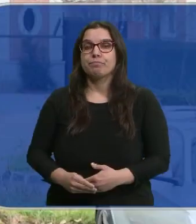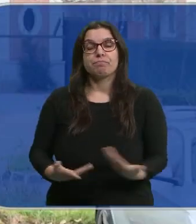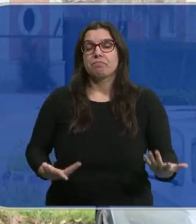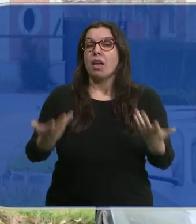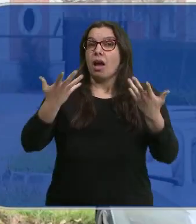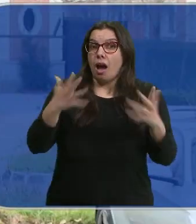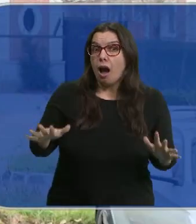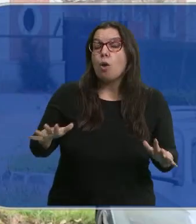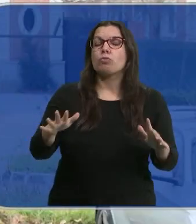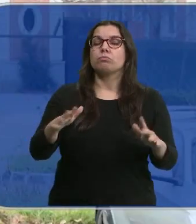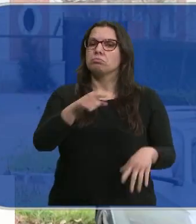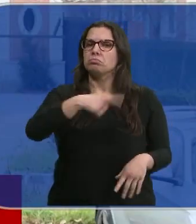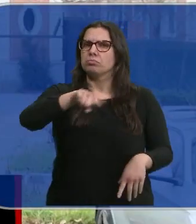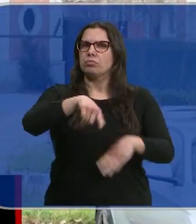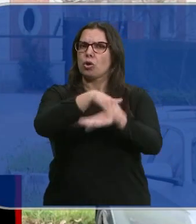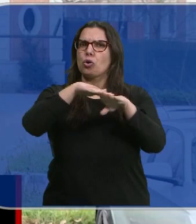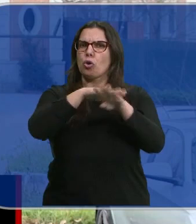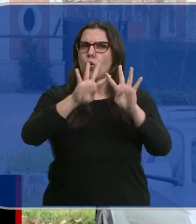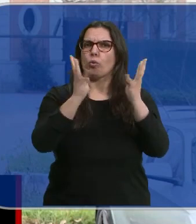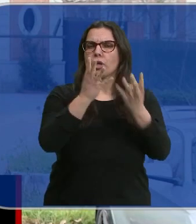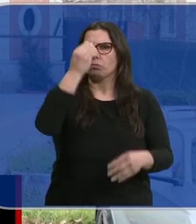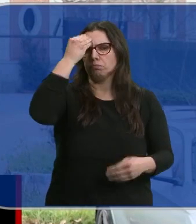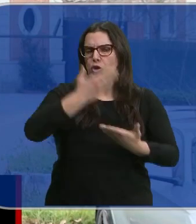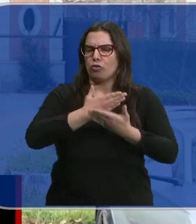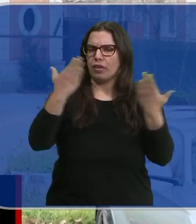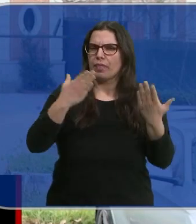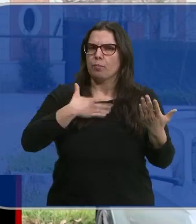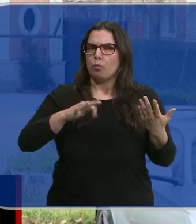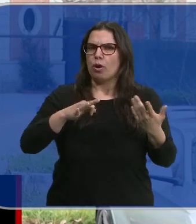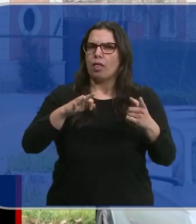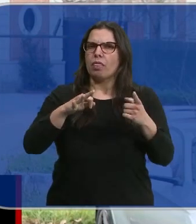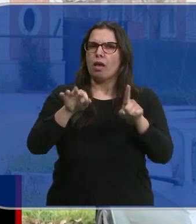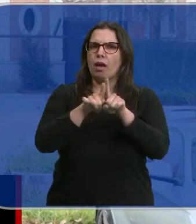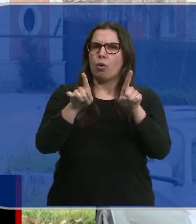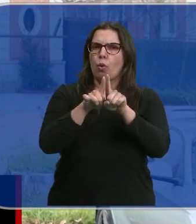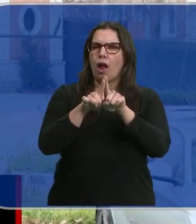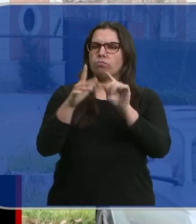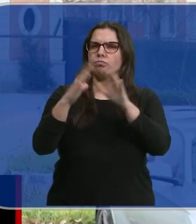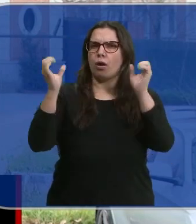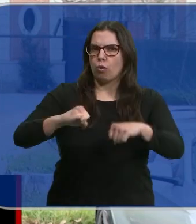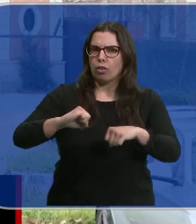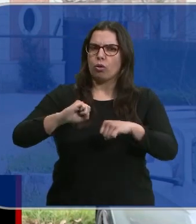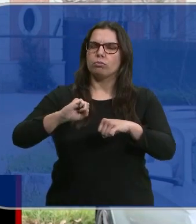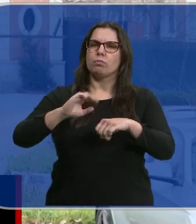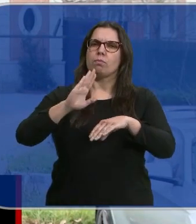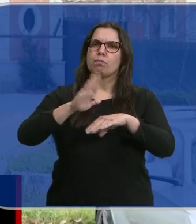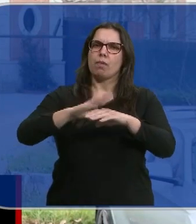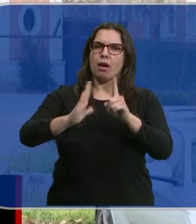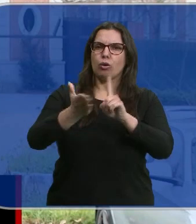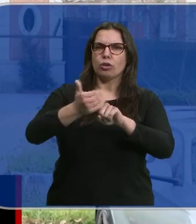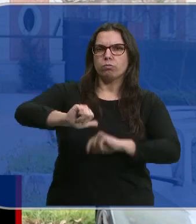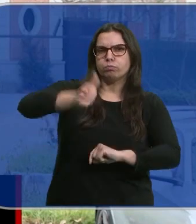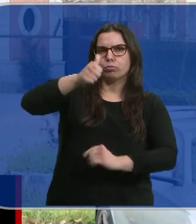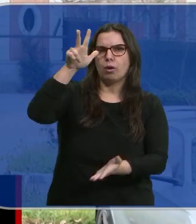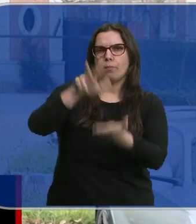Pues pese a todo, desde el Gobierno siguen confiando en encontrar un punto en común para sacar adelante